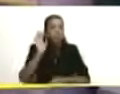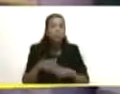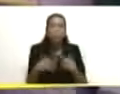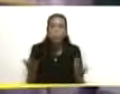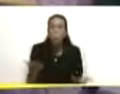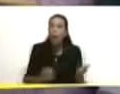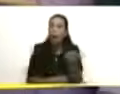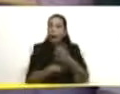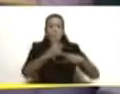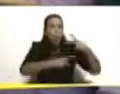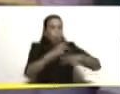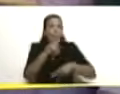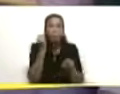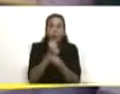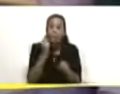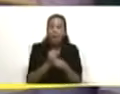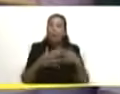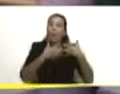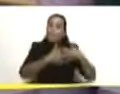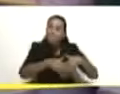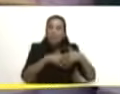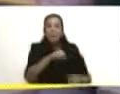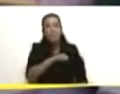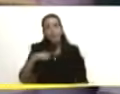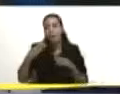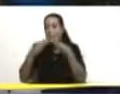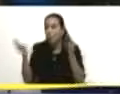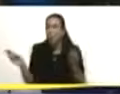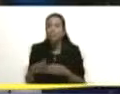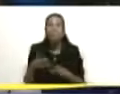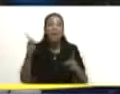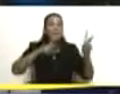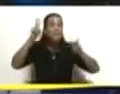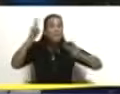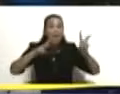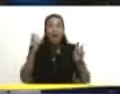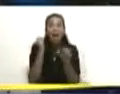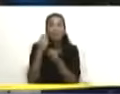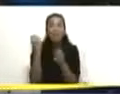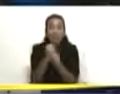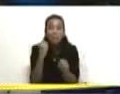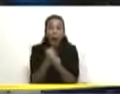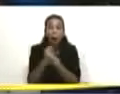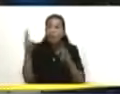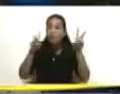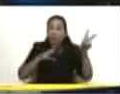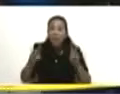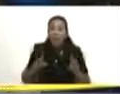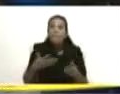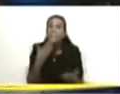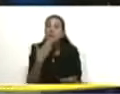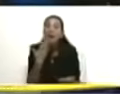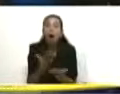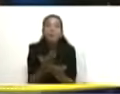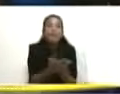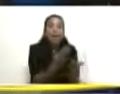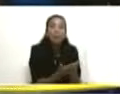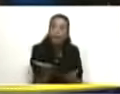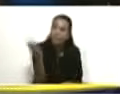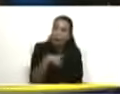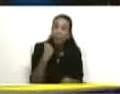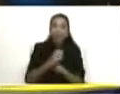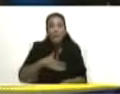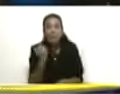todo el aparato laboral y productivo de nuestro país. Ferias de empleo juvenil para la inclusión laboral y